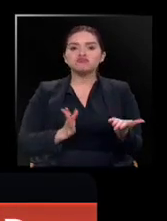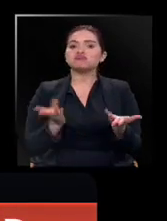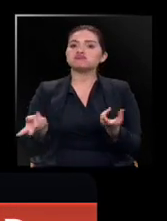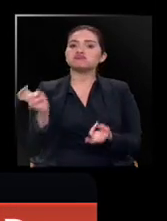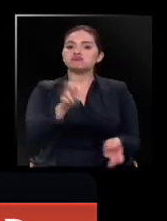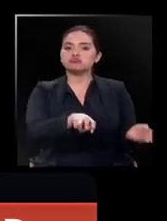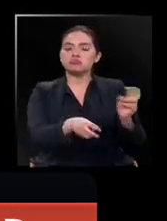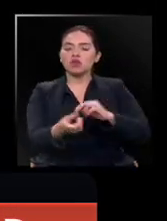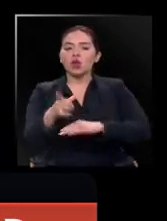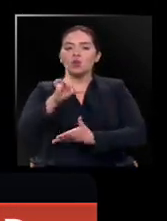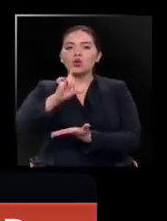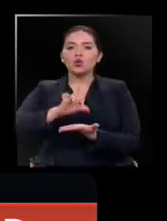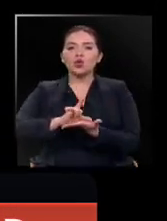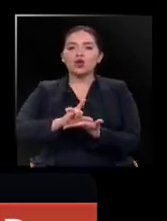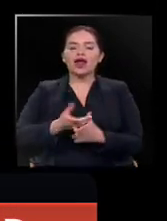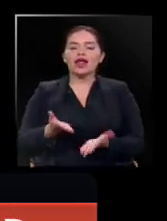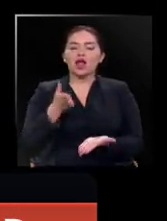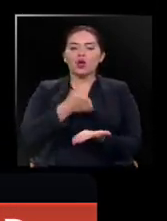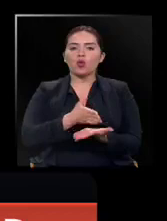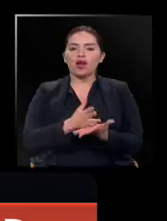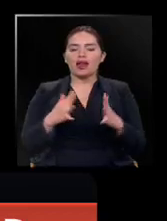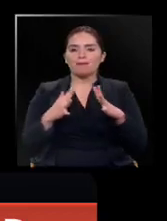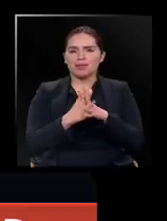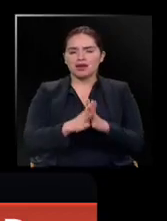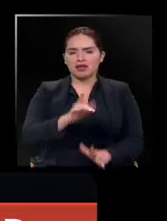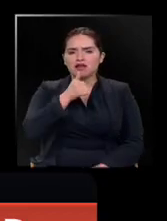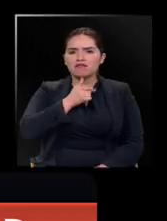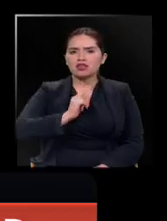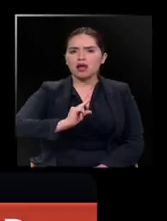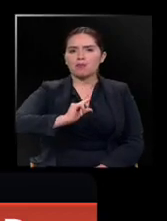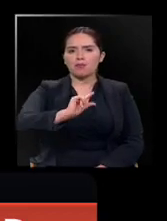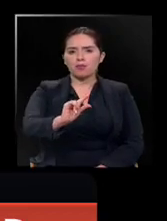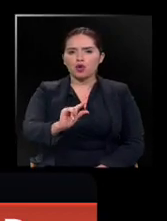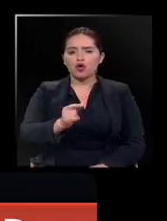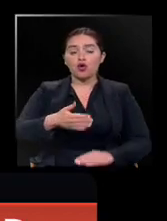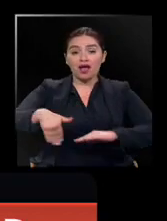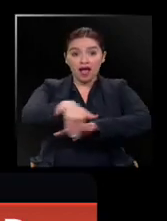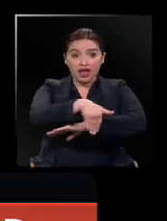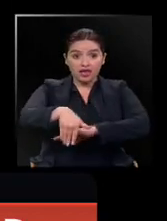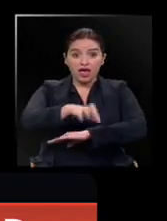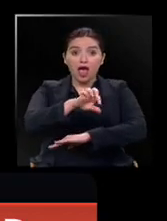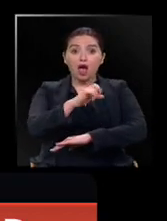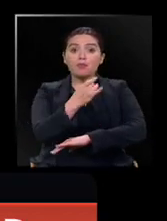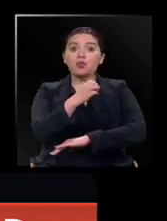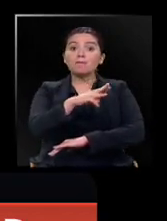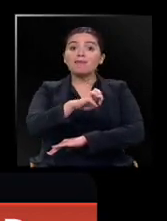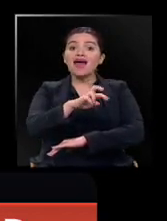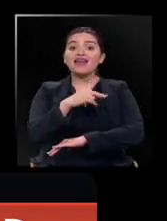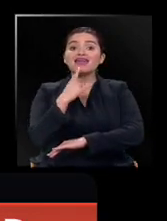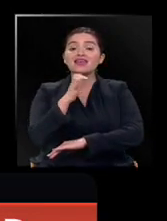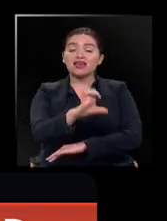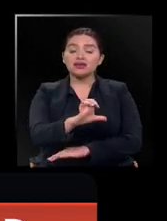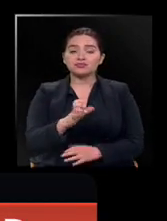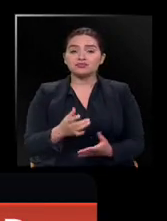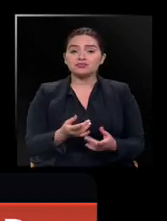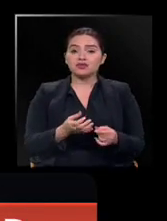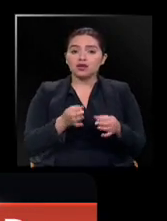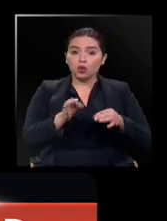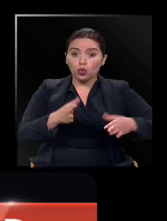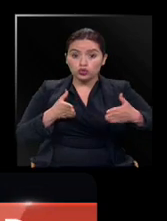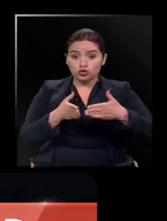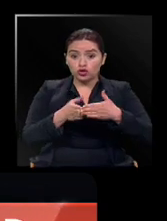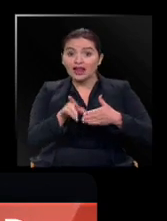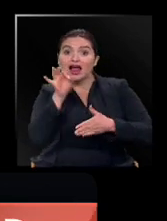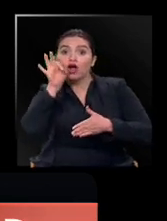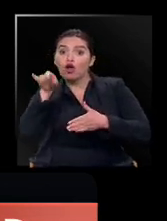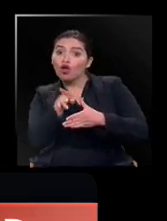justamente al sector de Escuela Militar, en pocas cuadras más arriba se van a tomar con la Pumanque y ahí una bifurcación en el fondo que o toman Las